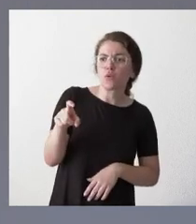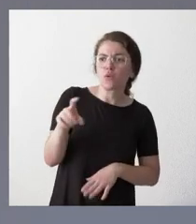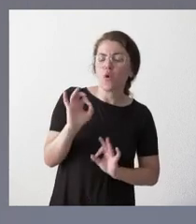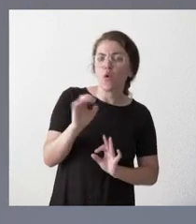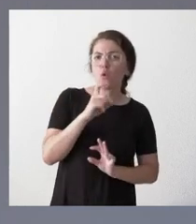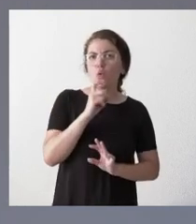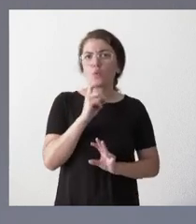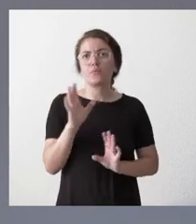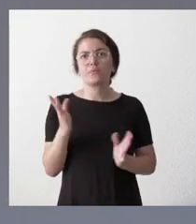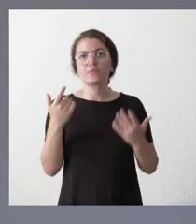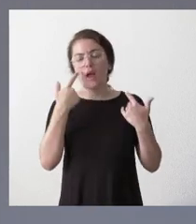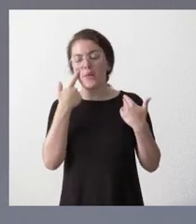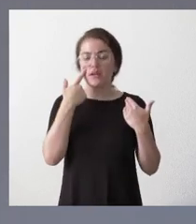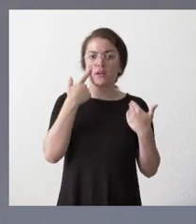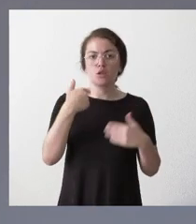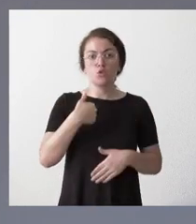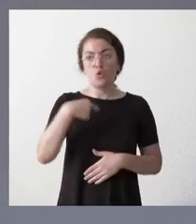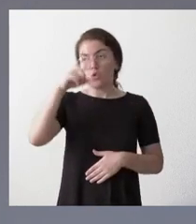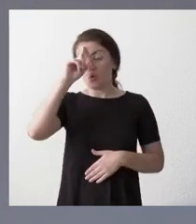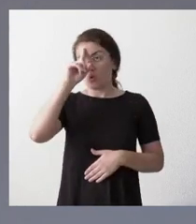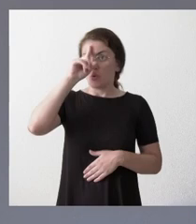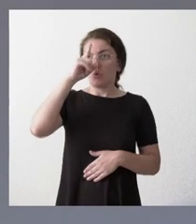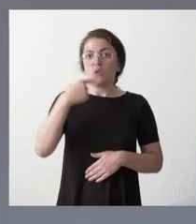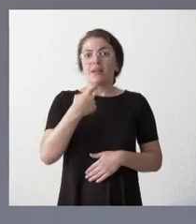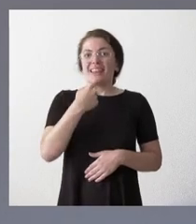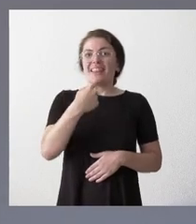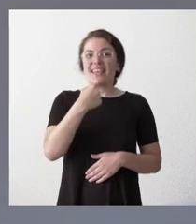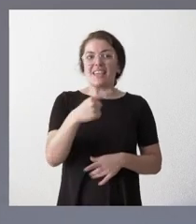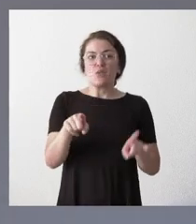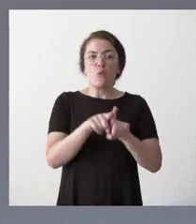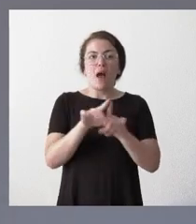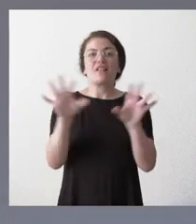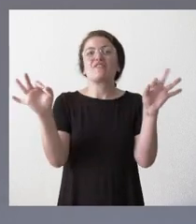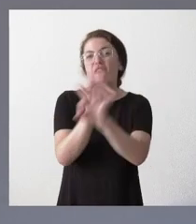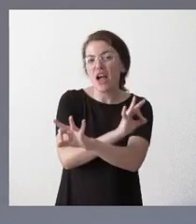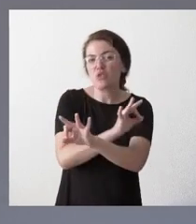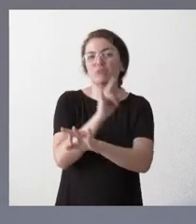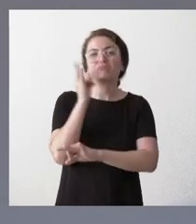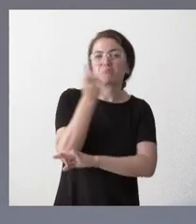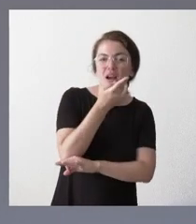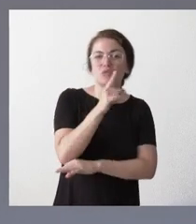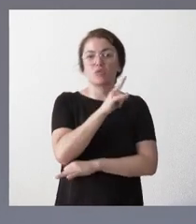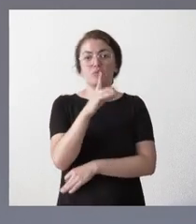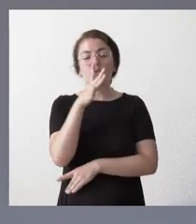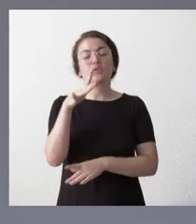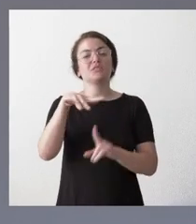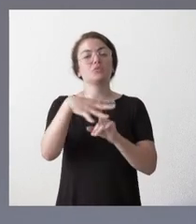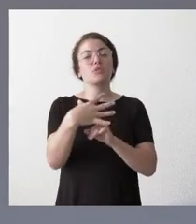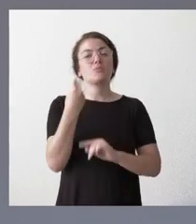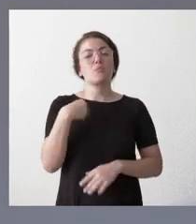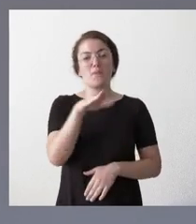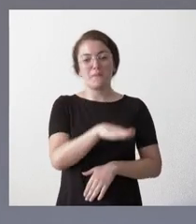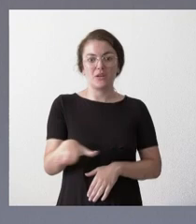Es que no, a ver, yo no hablaría tampoco de fallo. Estamos hablando de una situación en que los menores, por ejemplo,